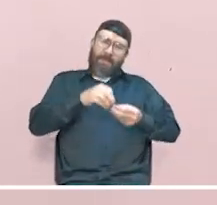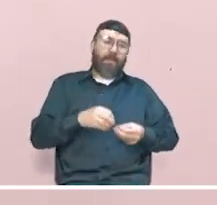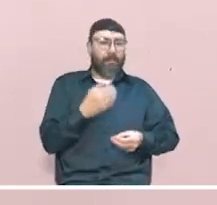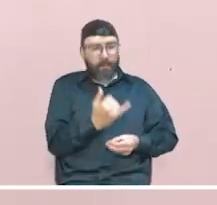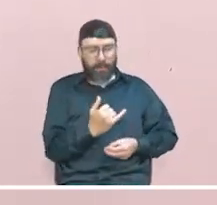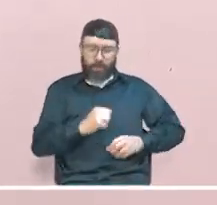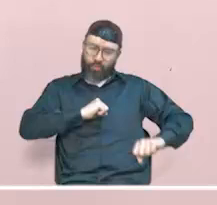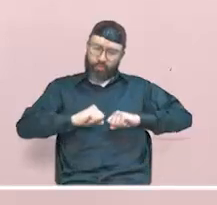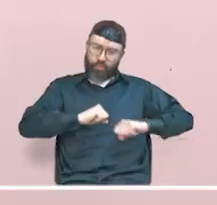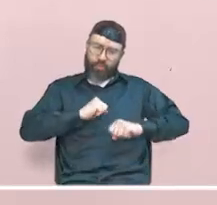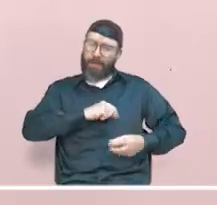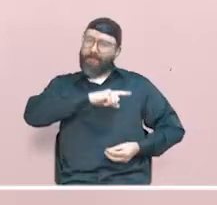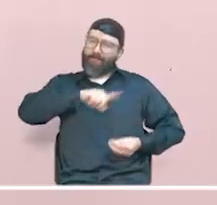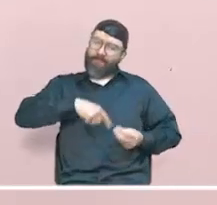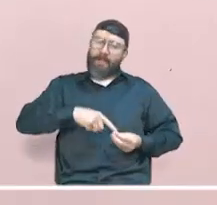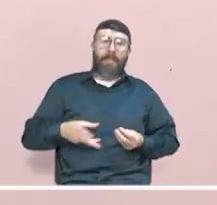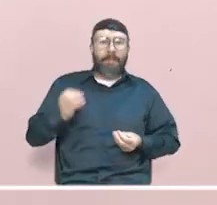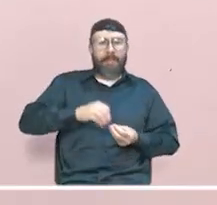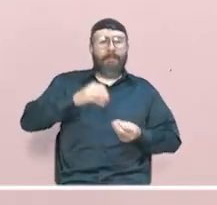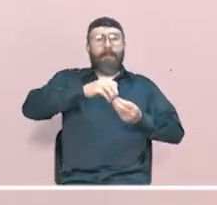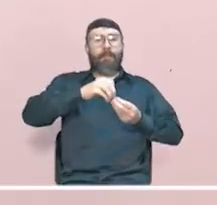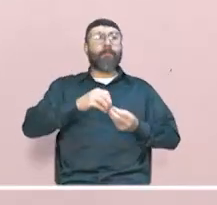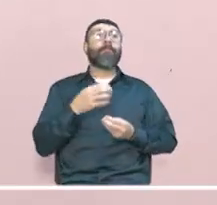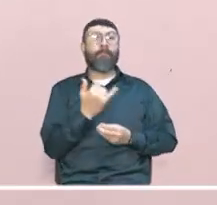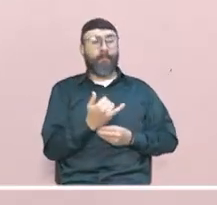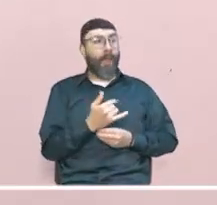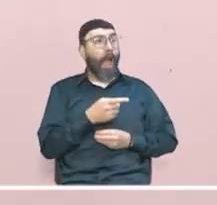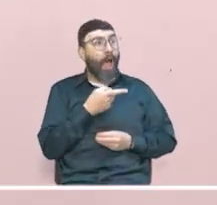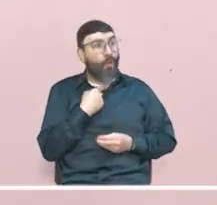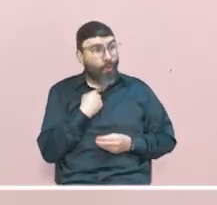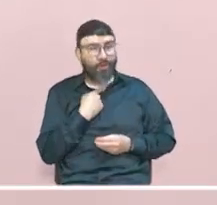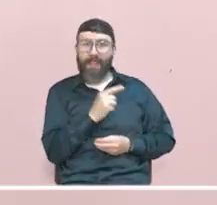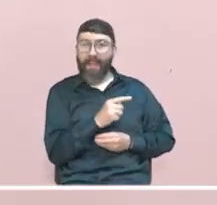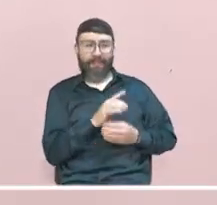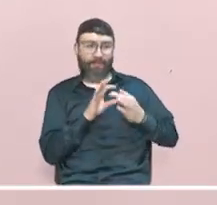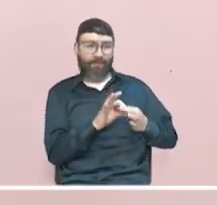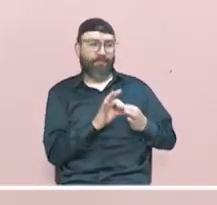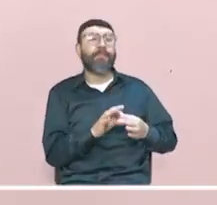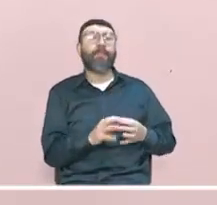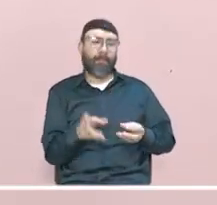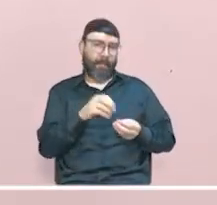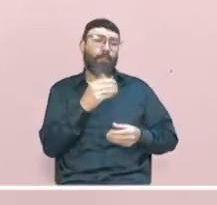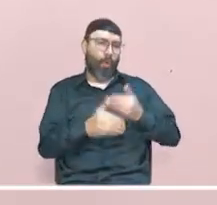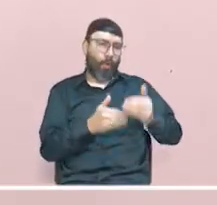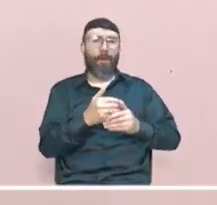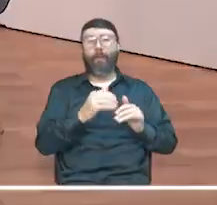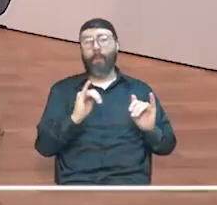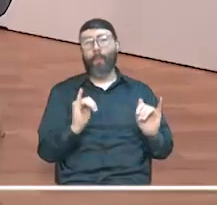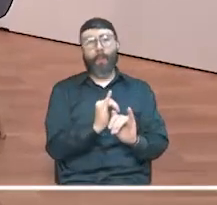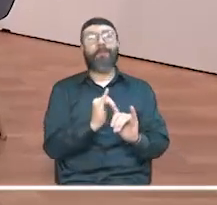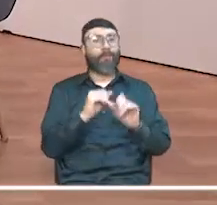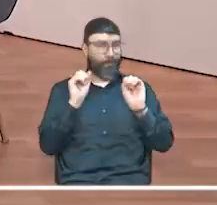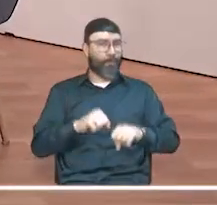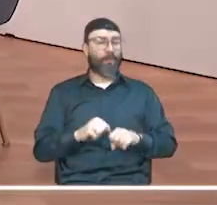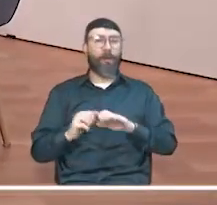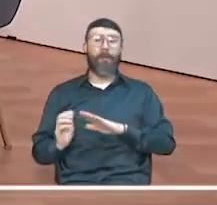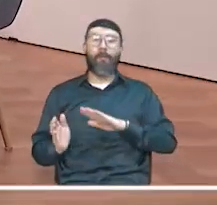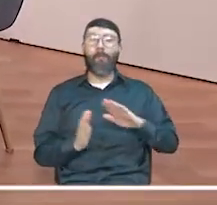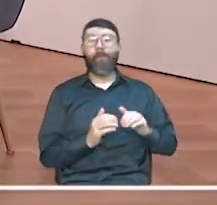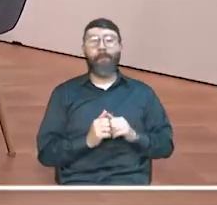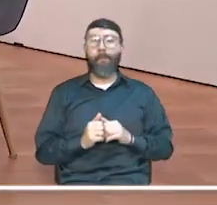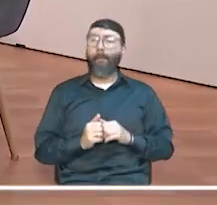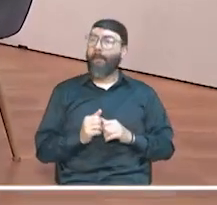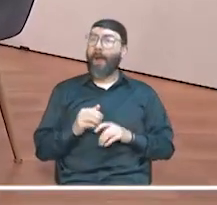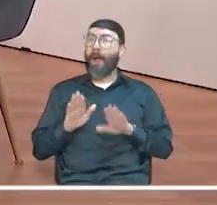y sobre todo con aquella actividad física que a nosotros nos haya gustado más practicar. Bueno, resulta que con el ejercicio hay unas